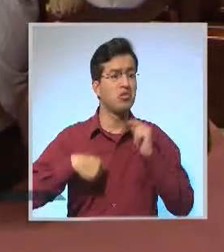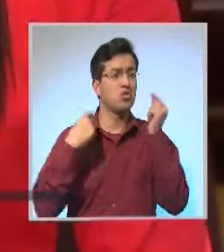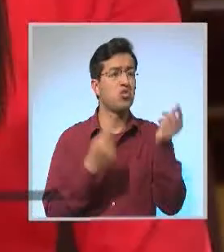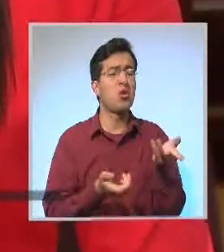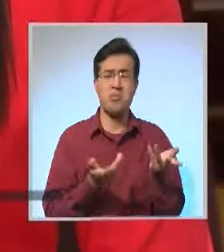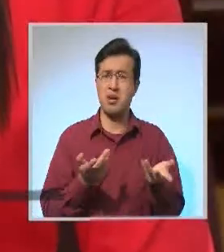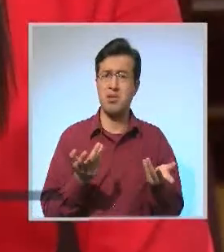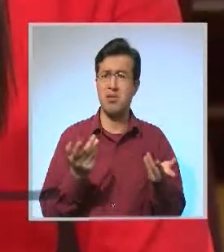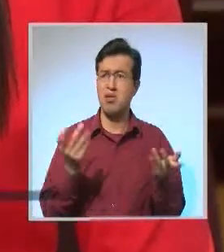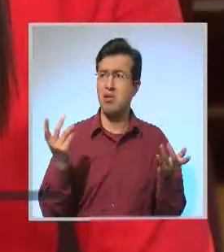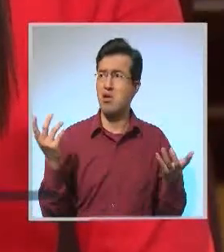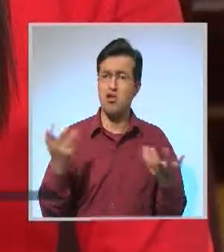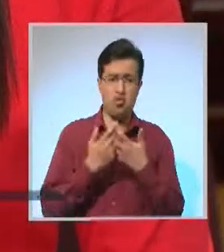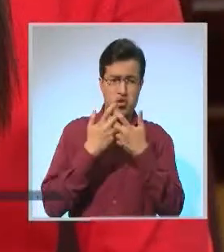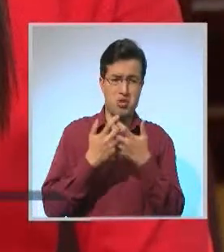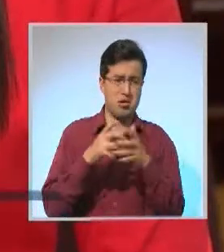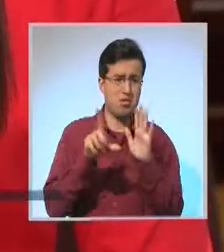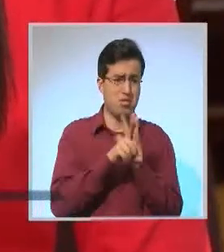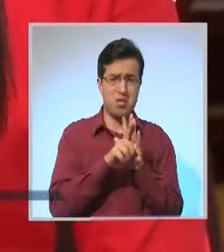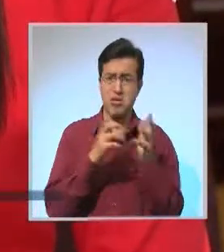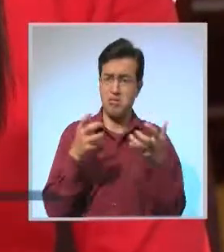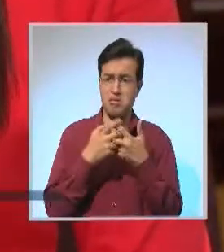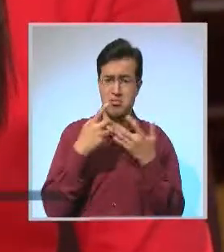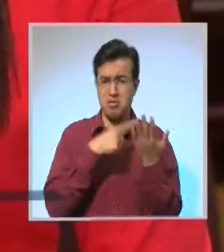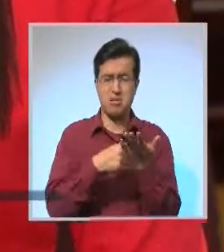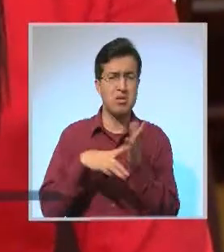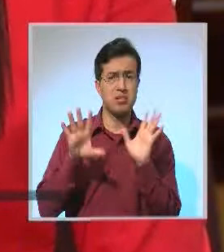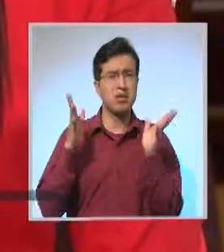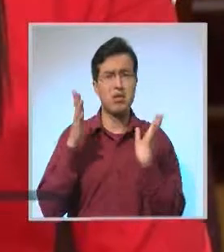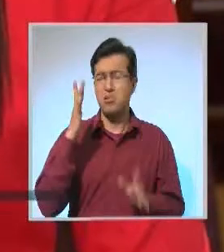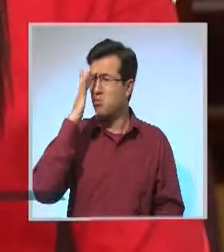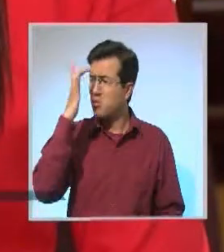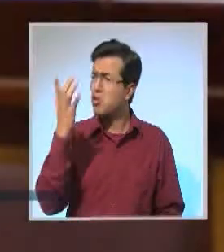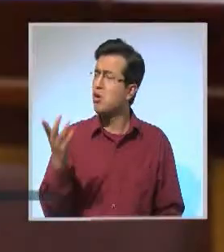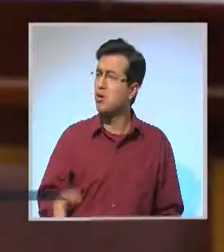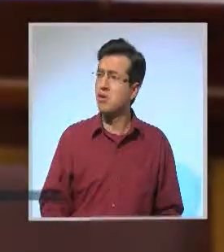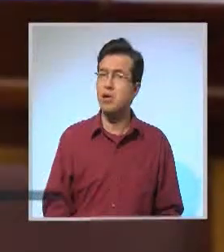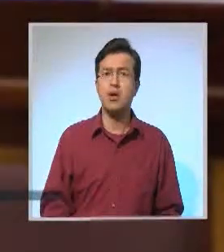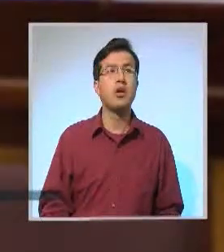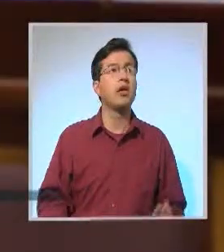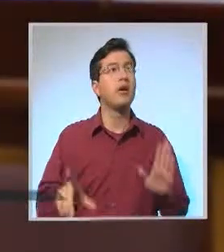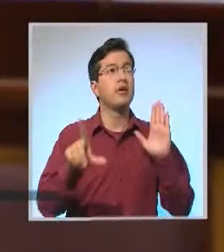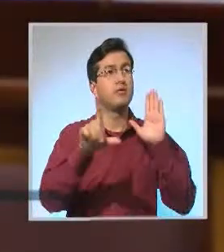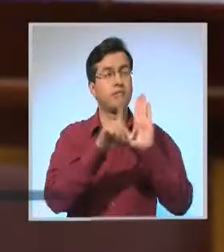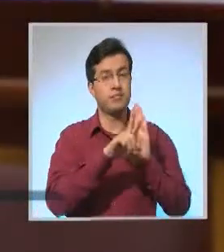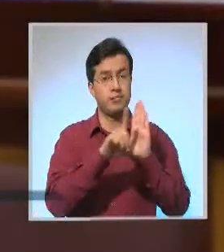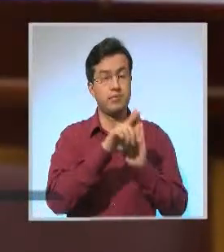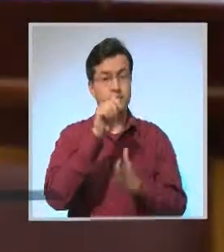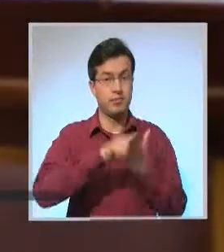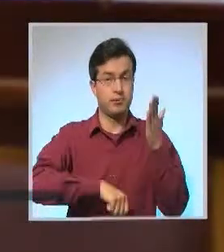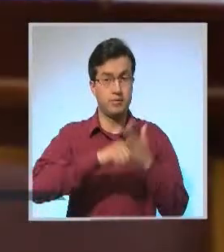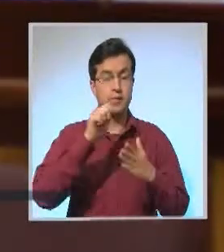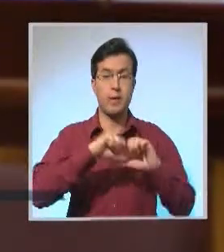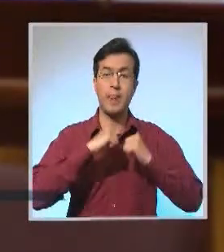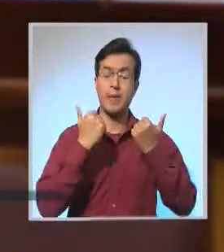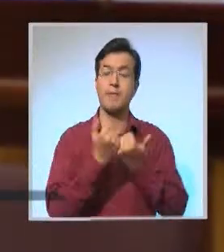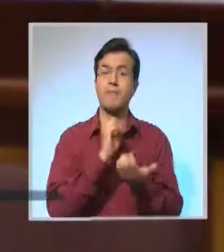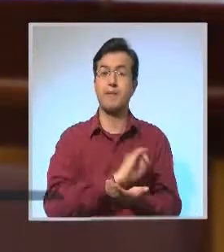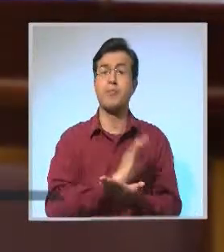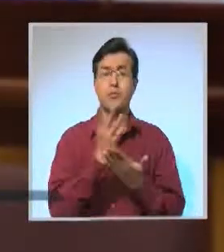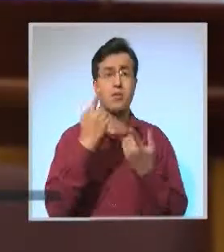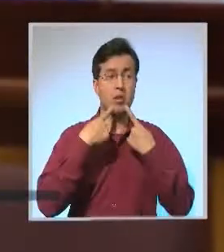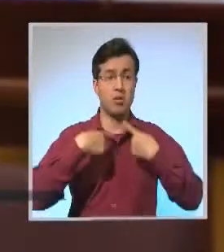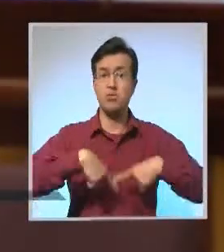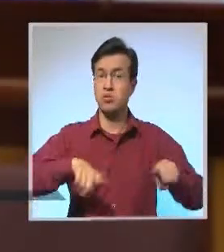no tenía nada que ver no era materia de análisis en su momento que decir sobre eso y más normativa en la ley aprobada por la asamblea se hace